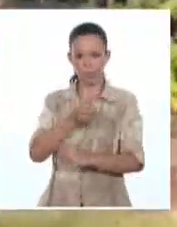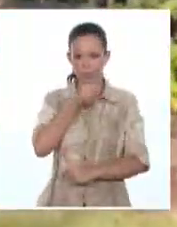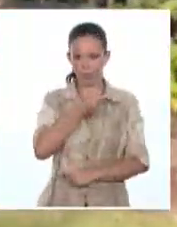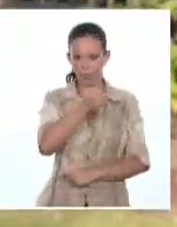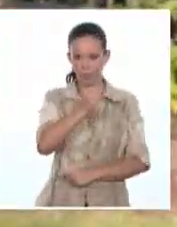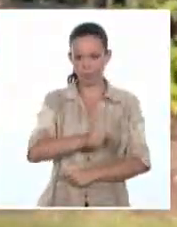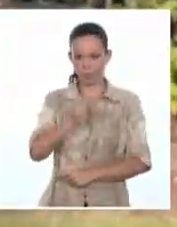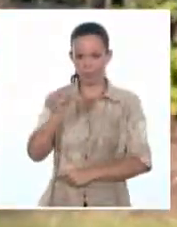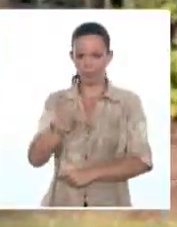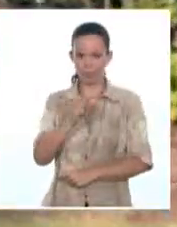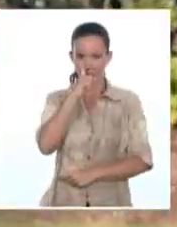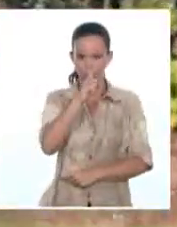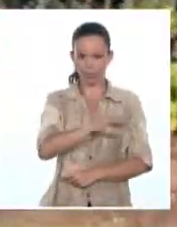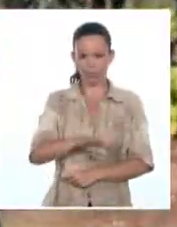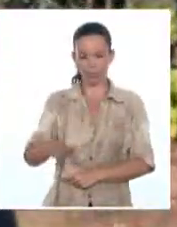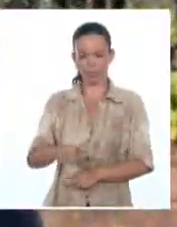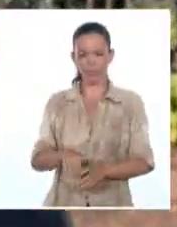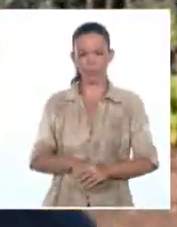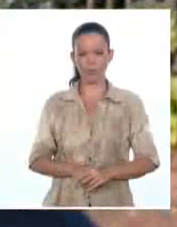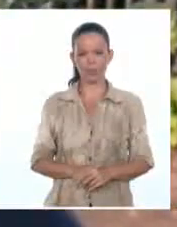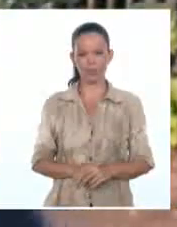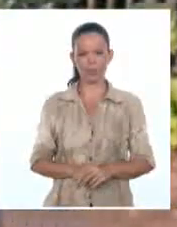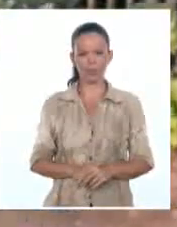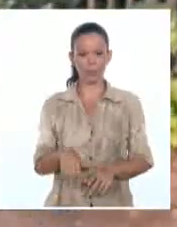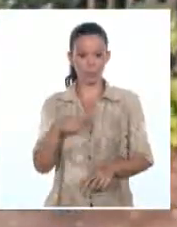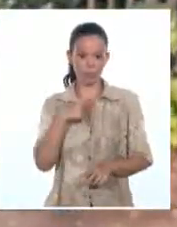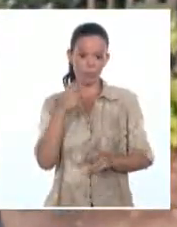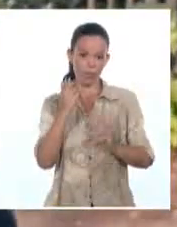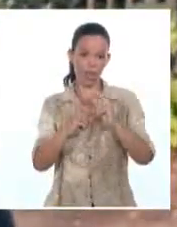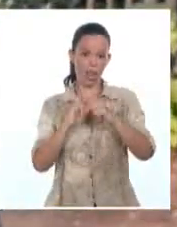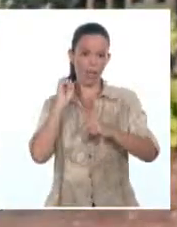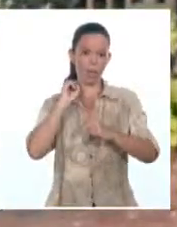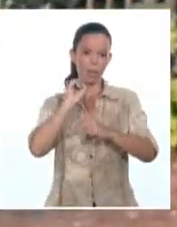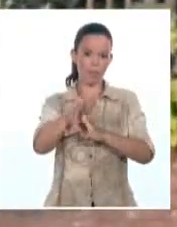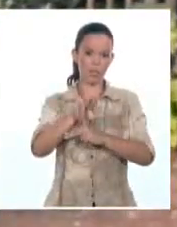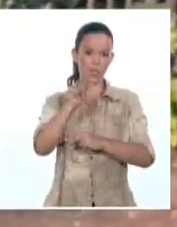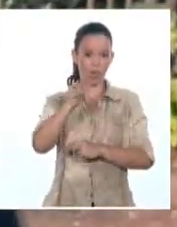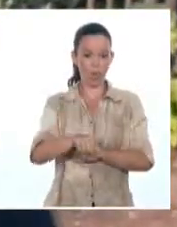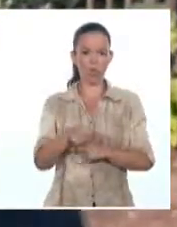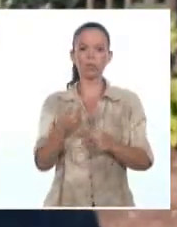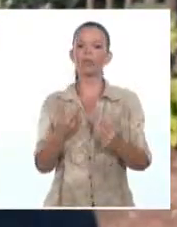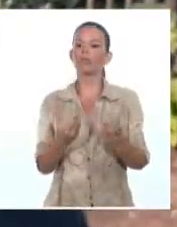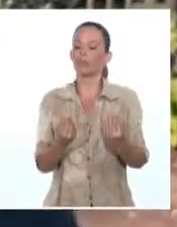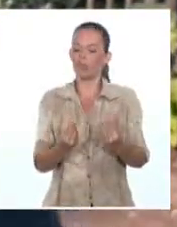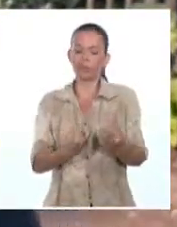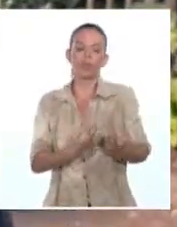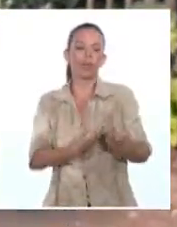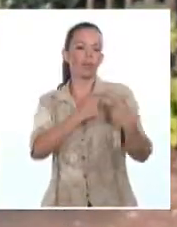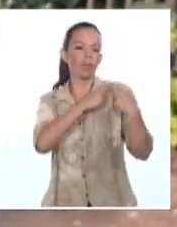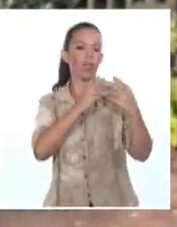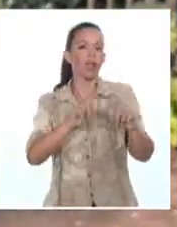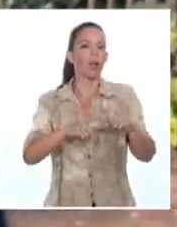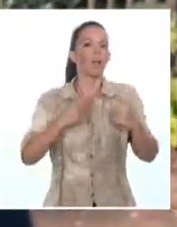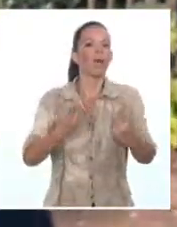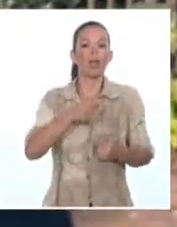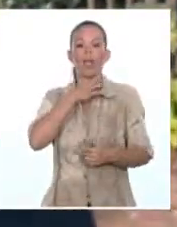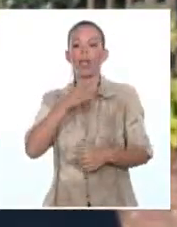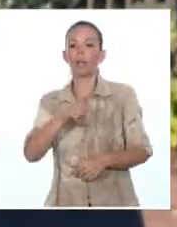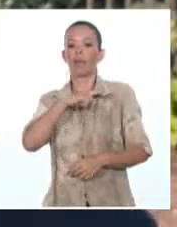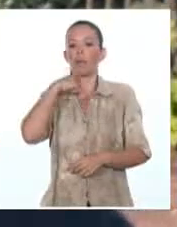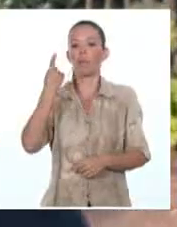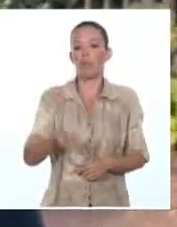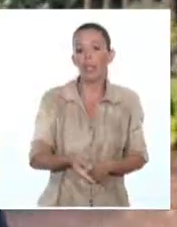hoy como el lanzador del partido teniendo una gran responsabilidad Porque si peleamos salíamos del